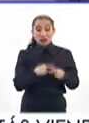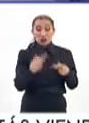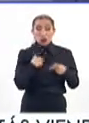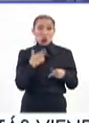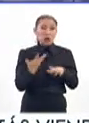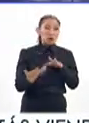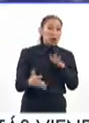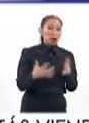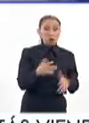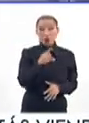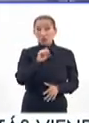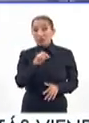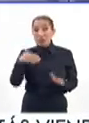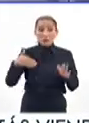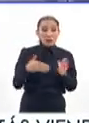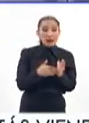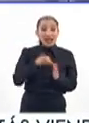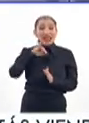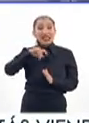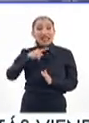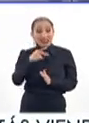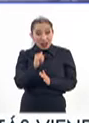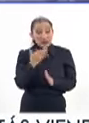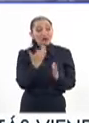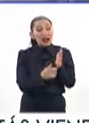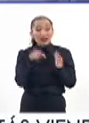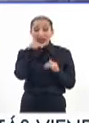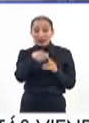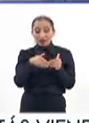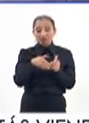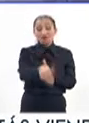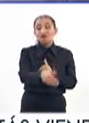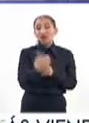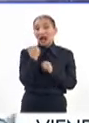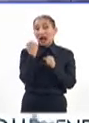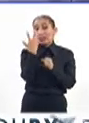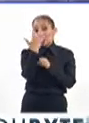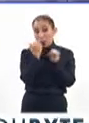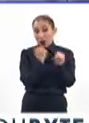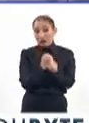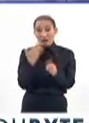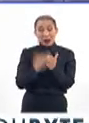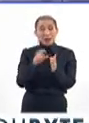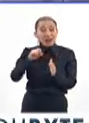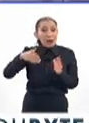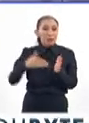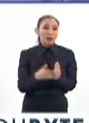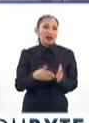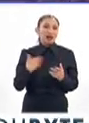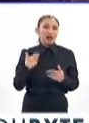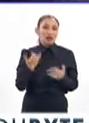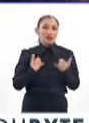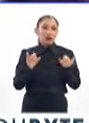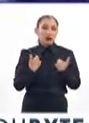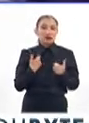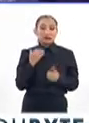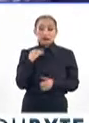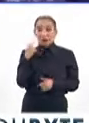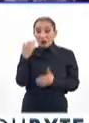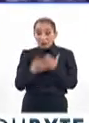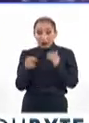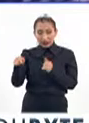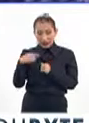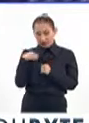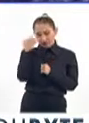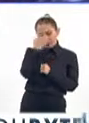de cerca de 20,000 ingenieros de aquí a los próximos 5 años. 20,000 ingenieros. Déficit que,